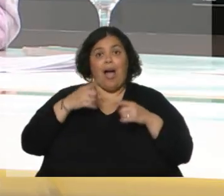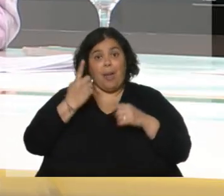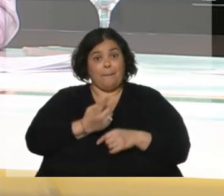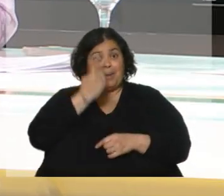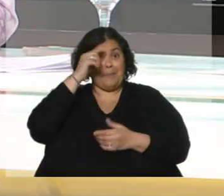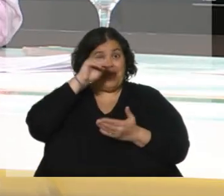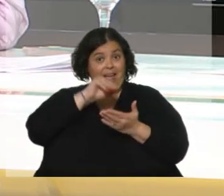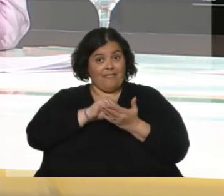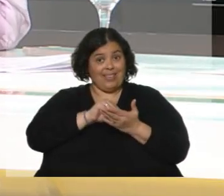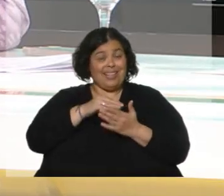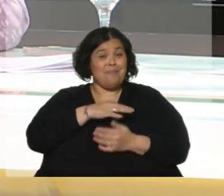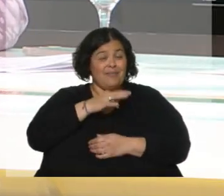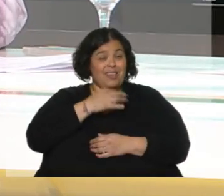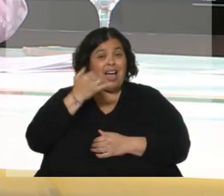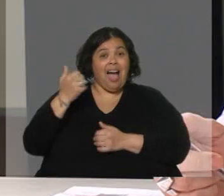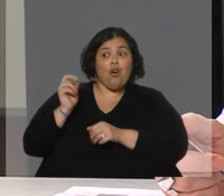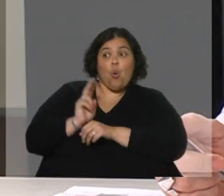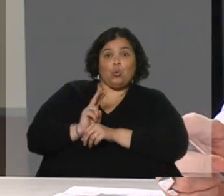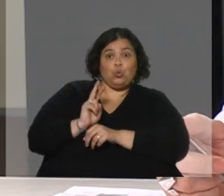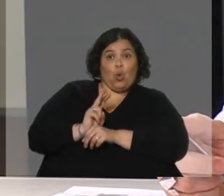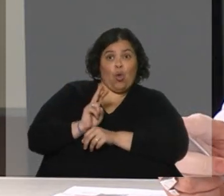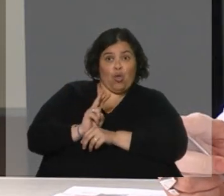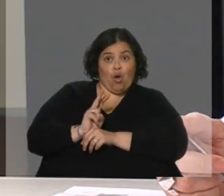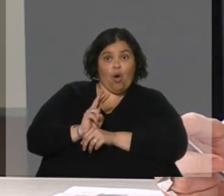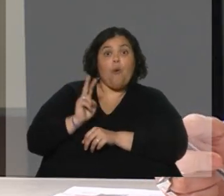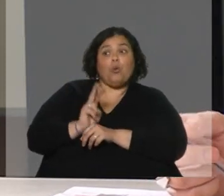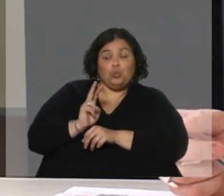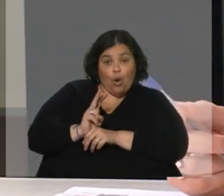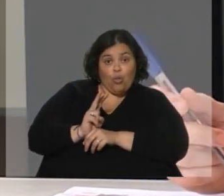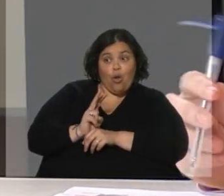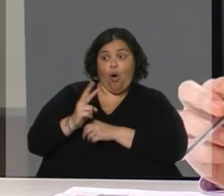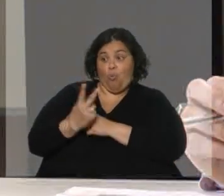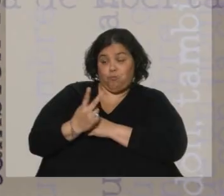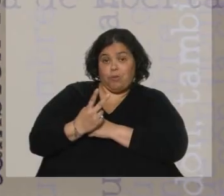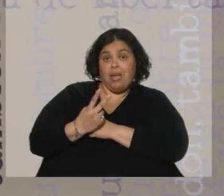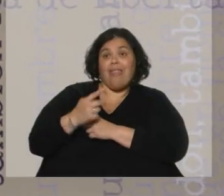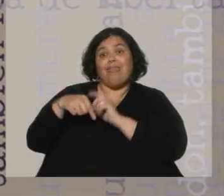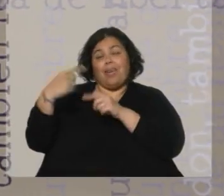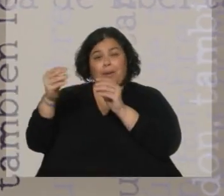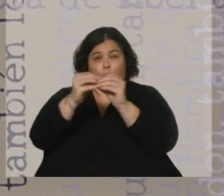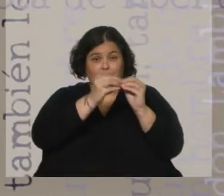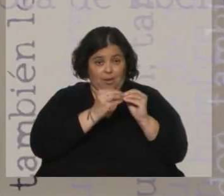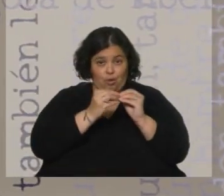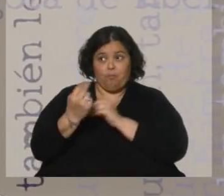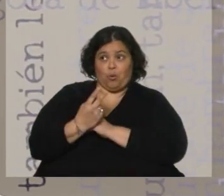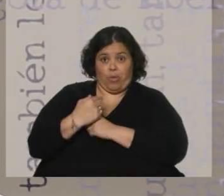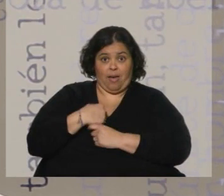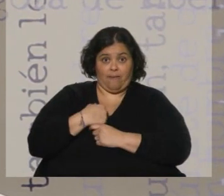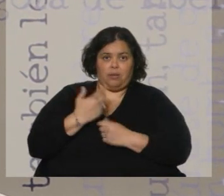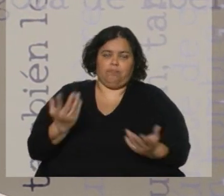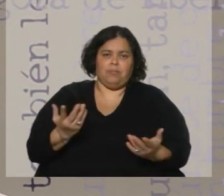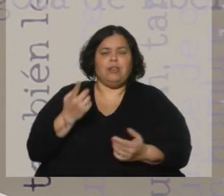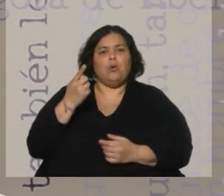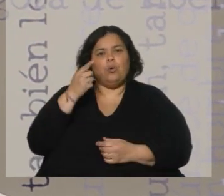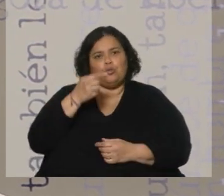vez en la vida custodia y me custodios me cuidaban de mis colegas Sí yo este lo que quizás le está preguntando